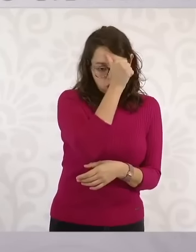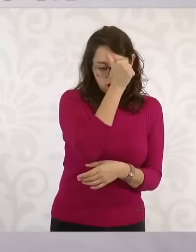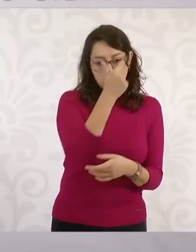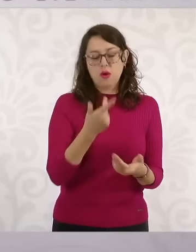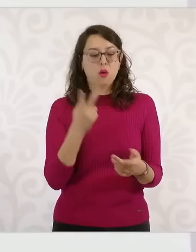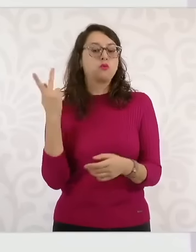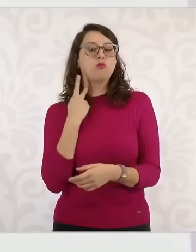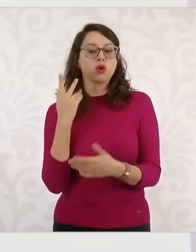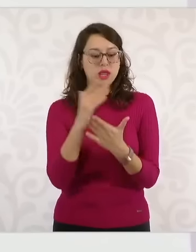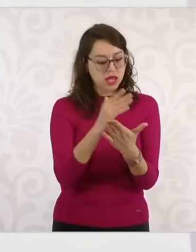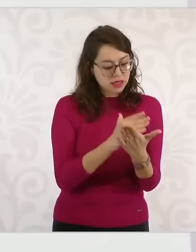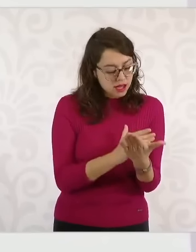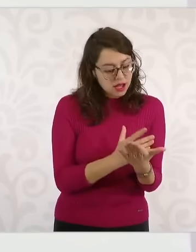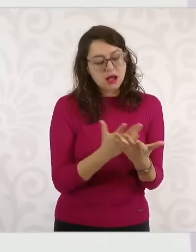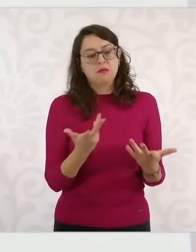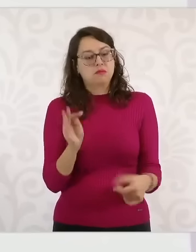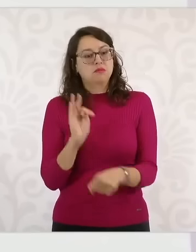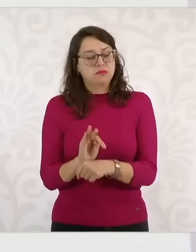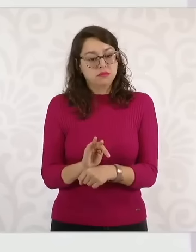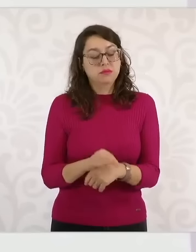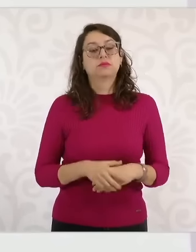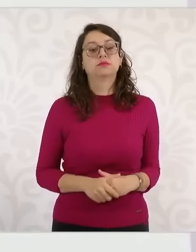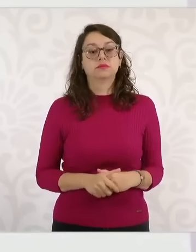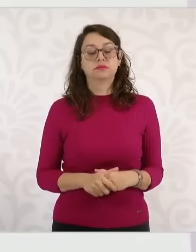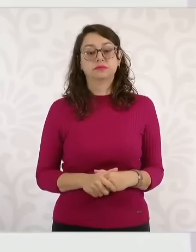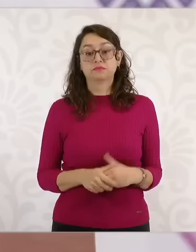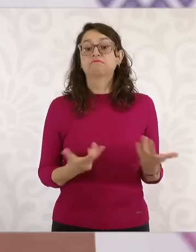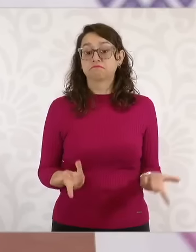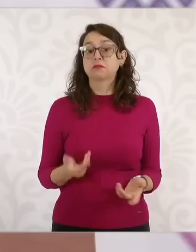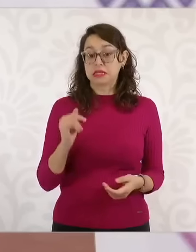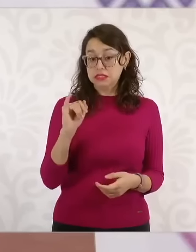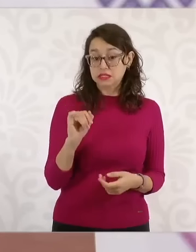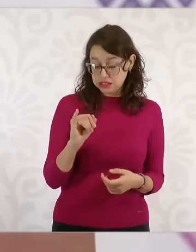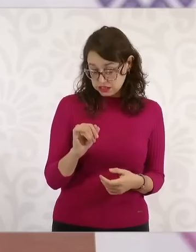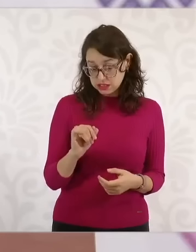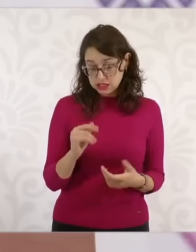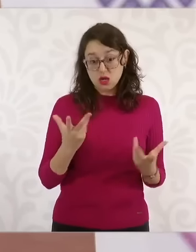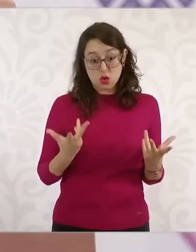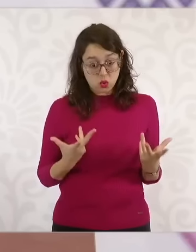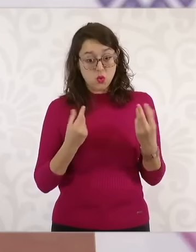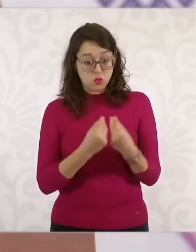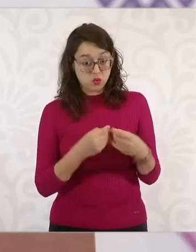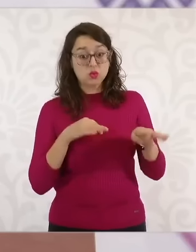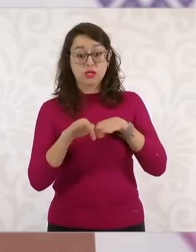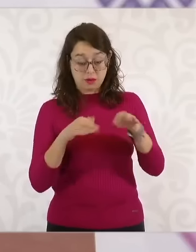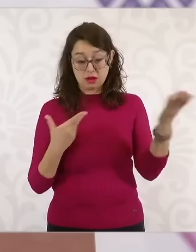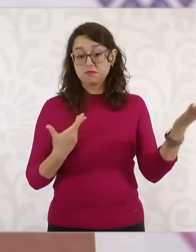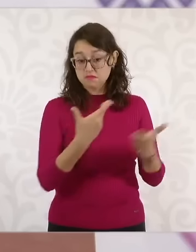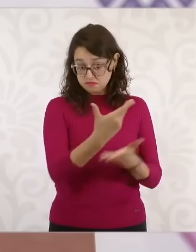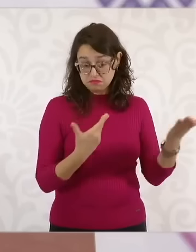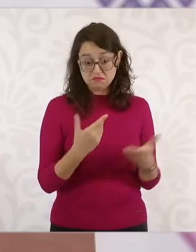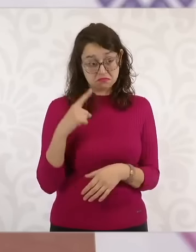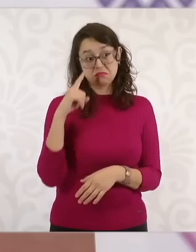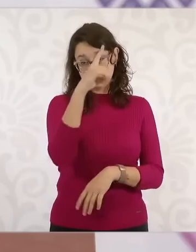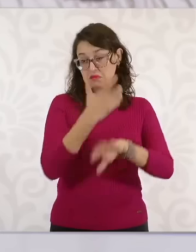nacional, de protección de la soberanía, etcétera. Y sí es parte de fue a solicitud del Departamento de